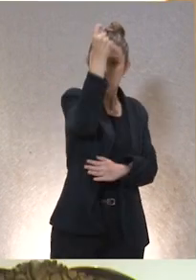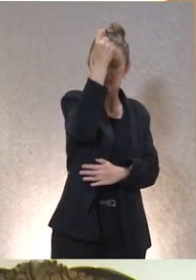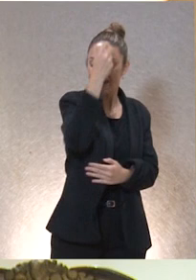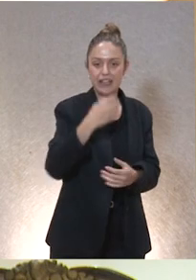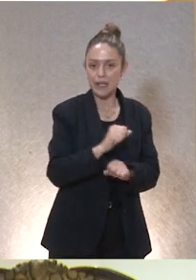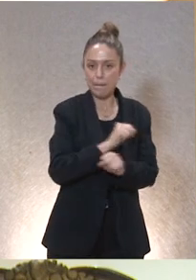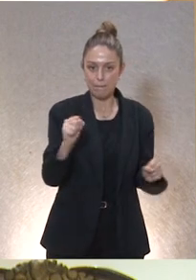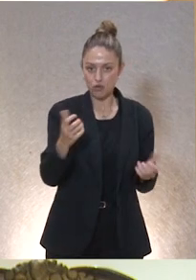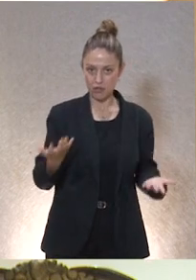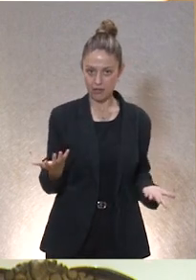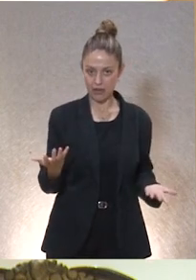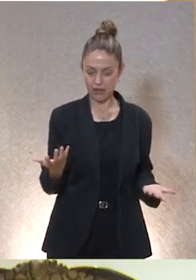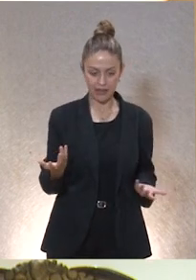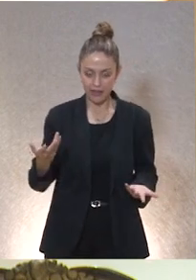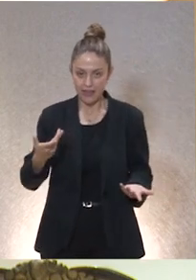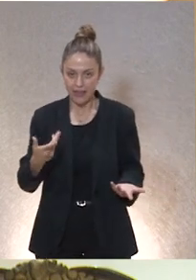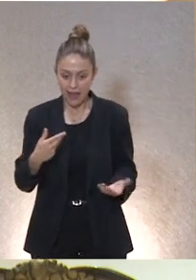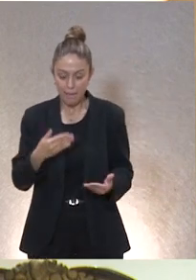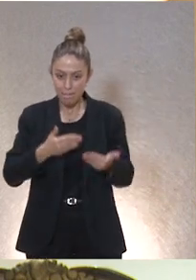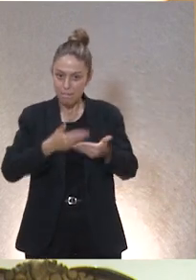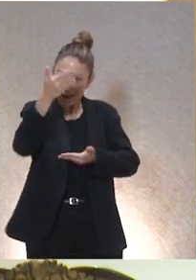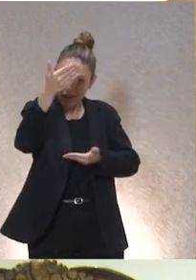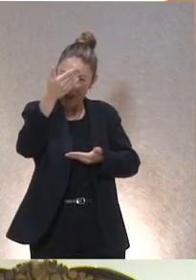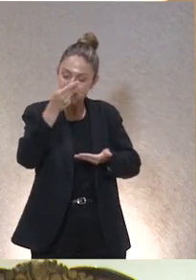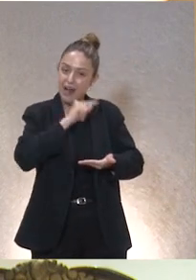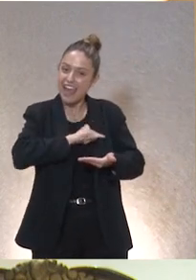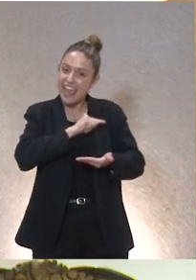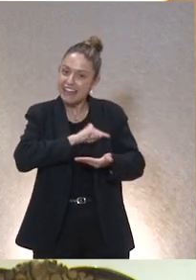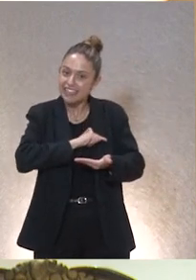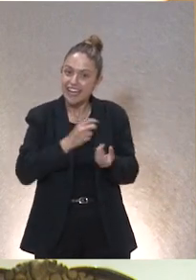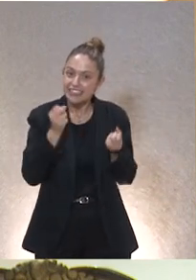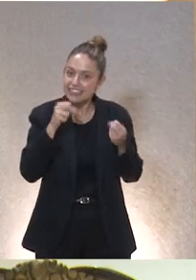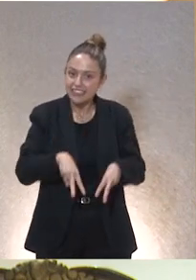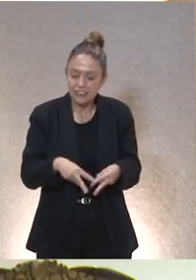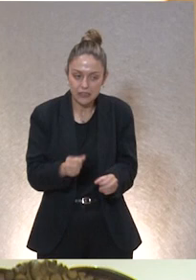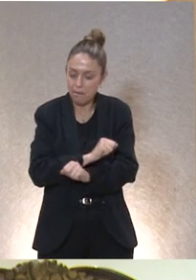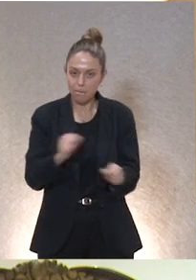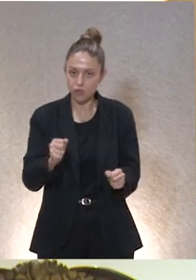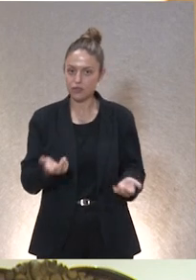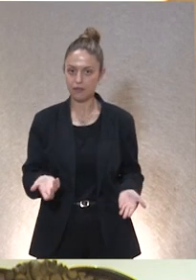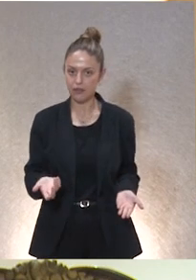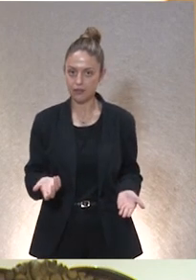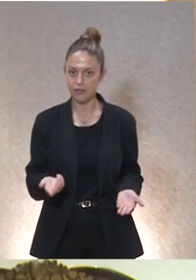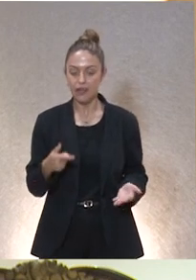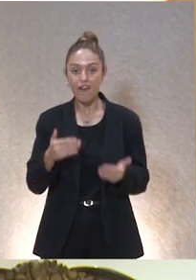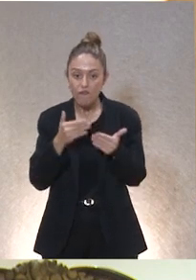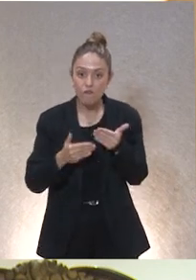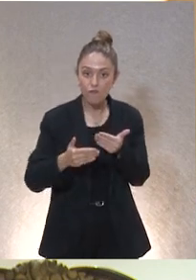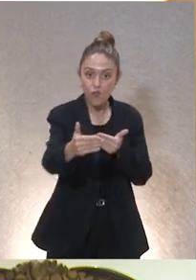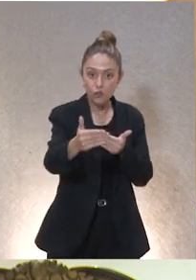periodismo carece de sentido el periodismo luego Volveré sobre ello pero pienso que el futuro de nuestro